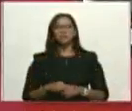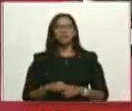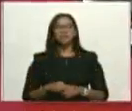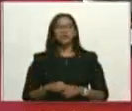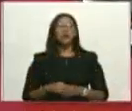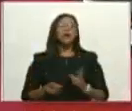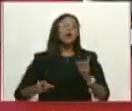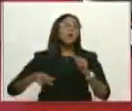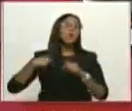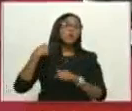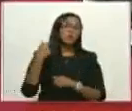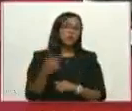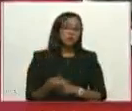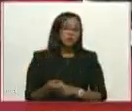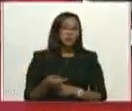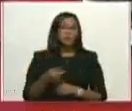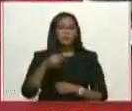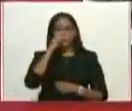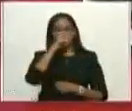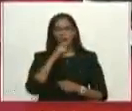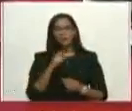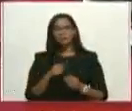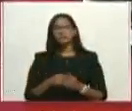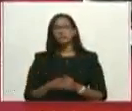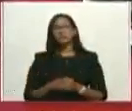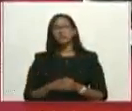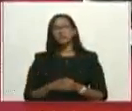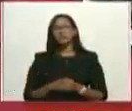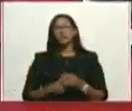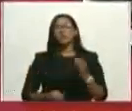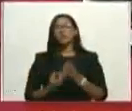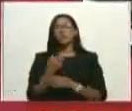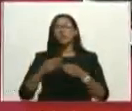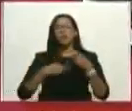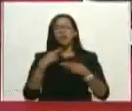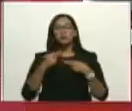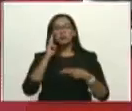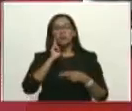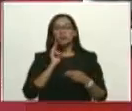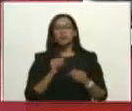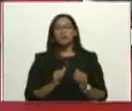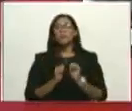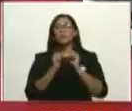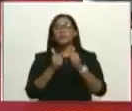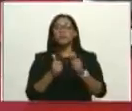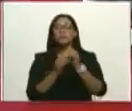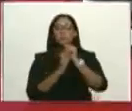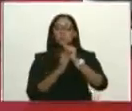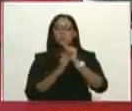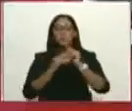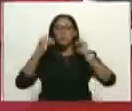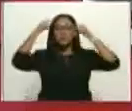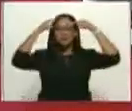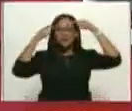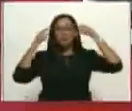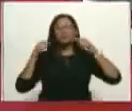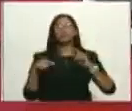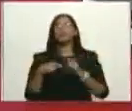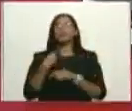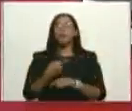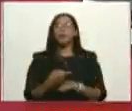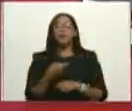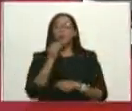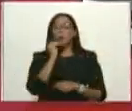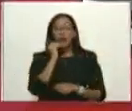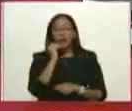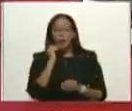pasando por la generación fundadora de la Revolución Bolivariana que encabezó nuestro comandante Chávez, y llegando a las generaciones más